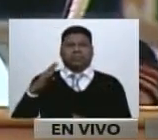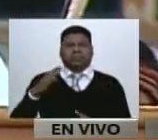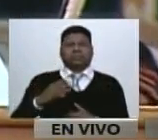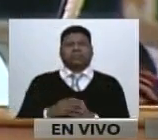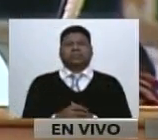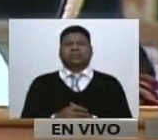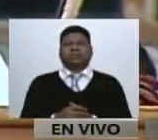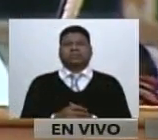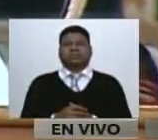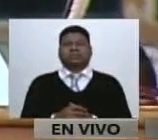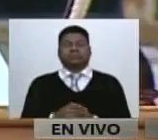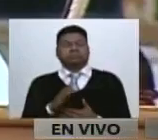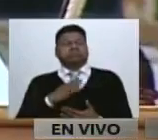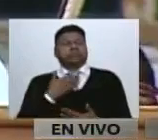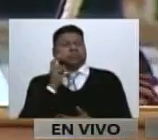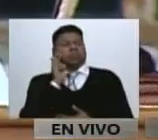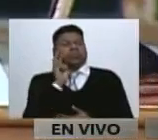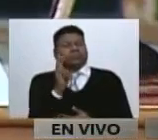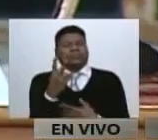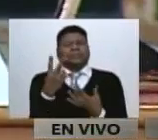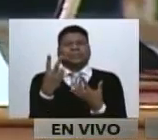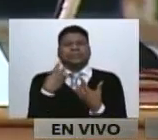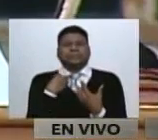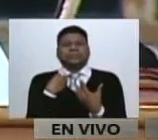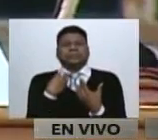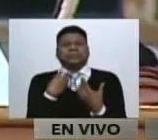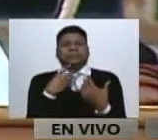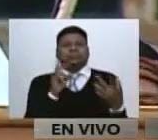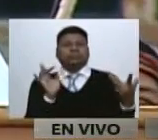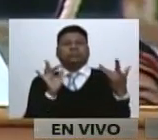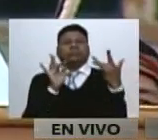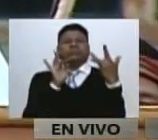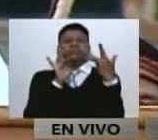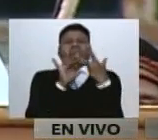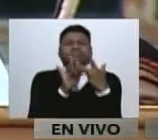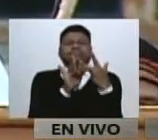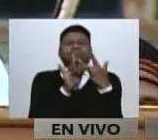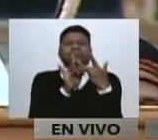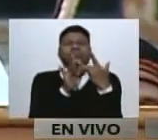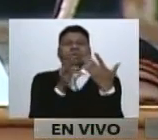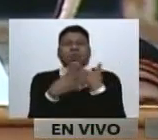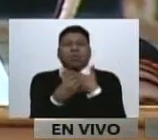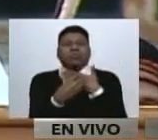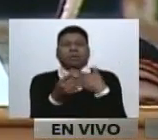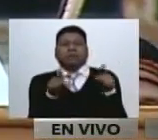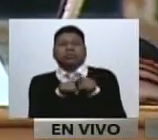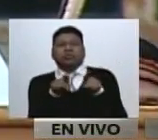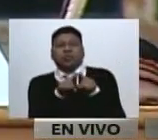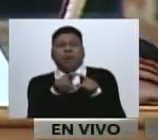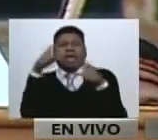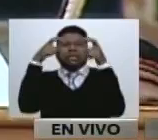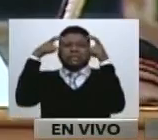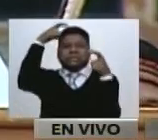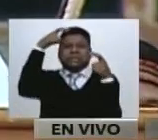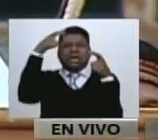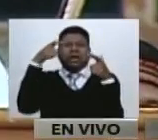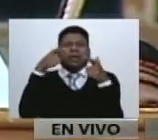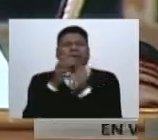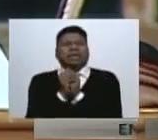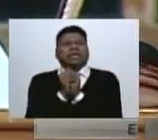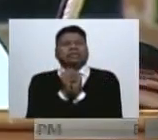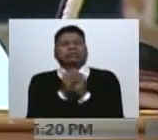Pudimos identificarnos y él se identificó con nosotros, con nuestras querencias, con